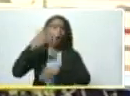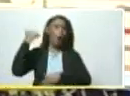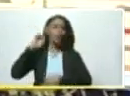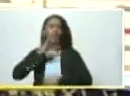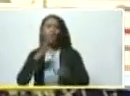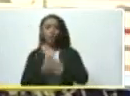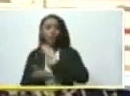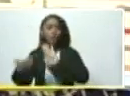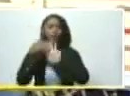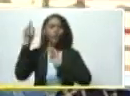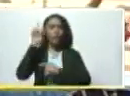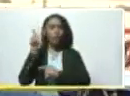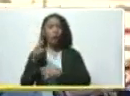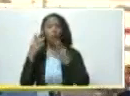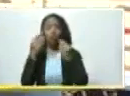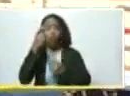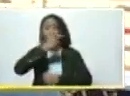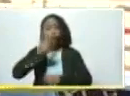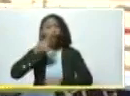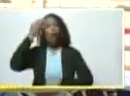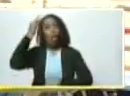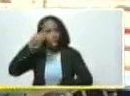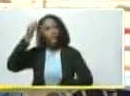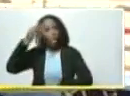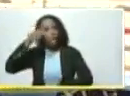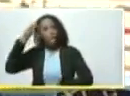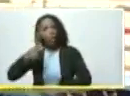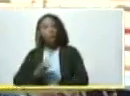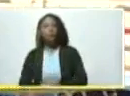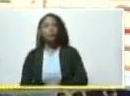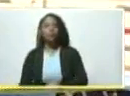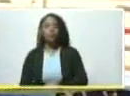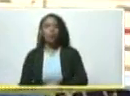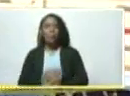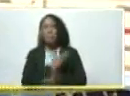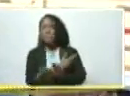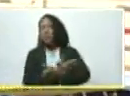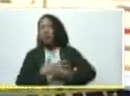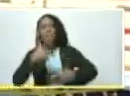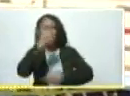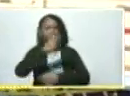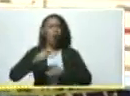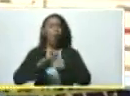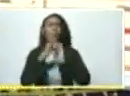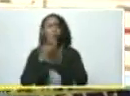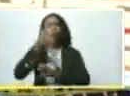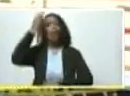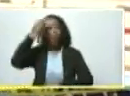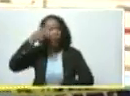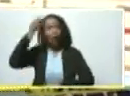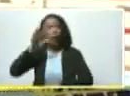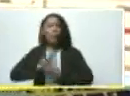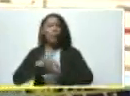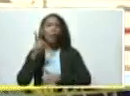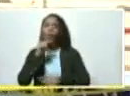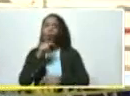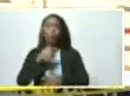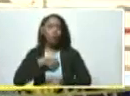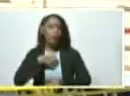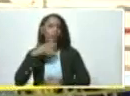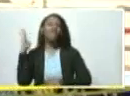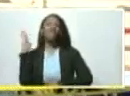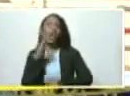Venezuela, que mucha gente las cree, millones de personas en el mundo las creen, porque no tienen la posibilidad de